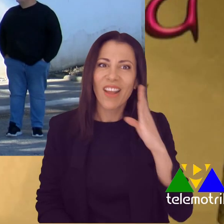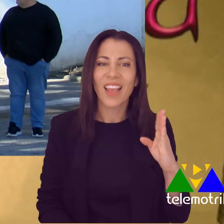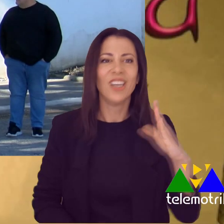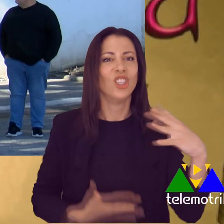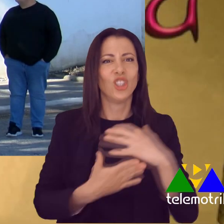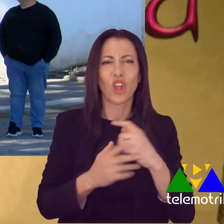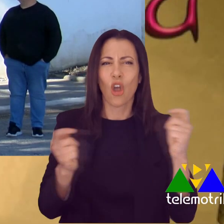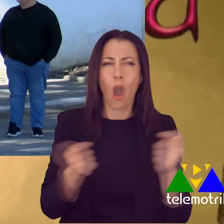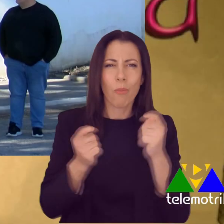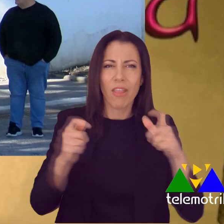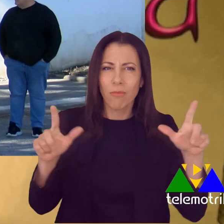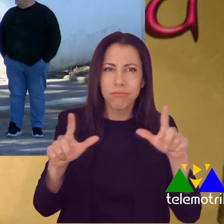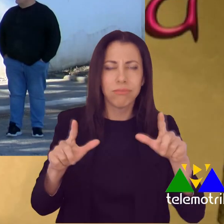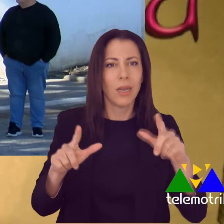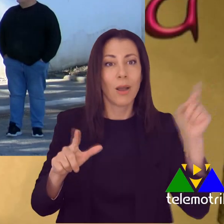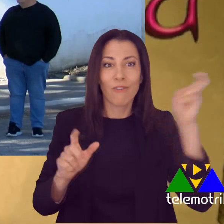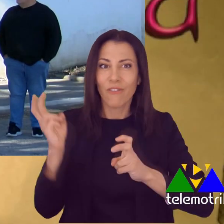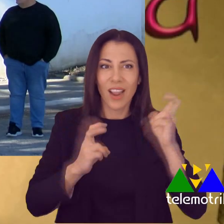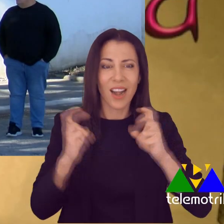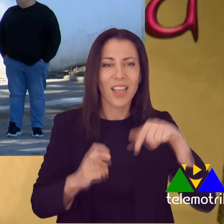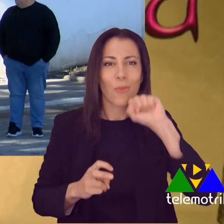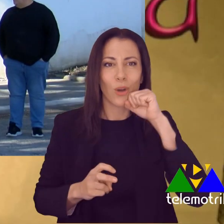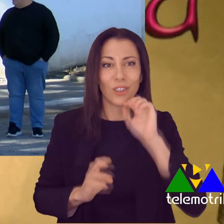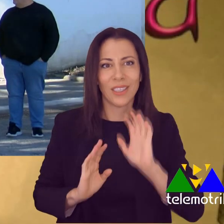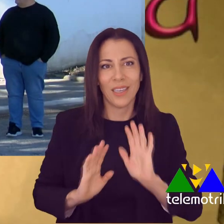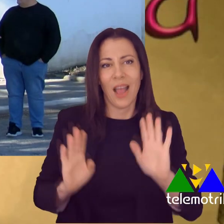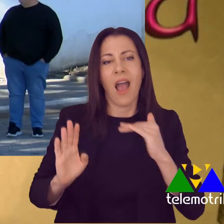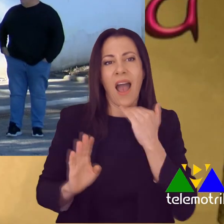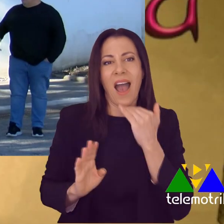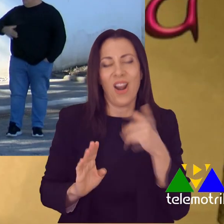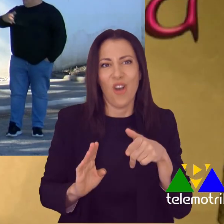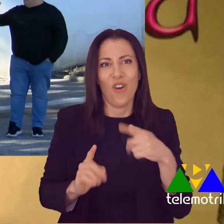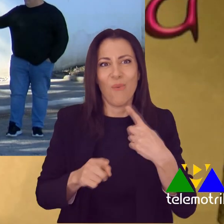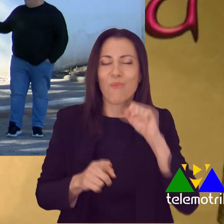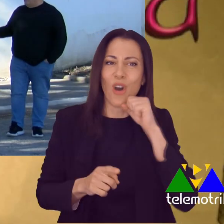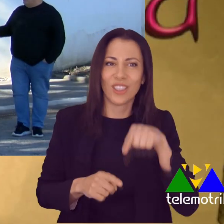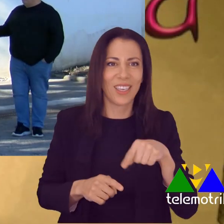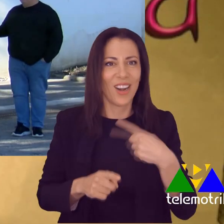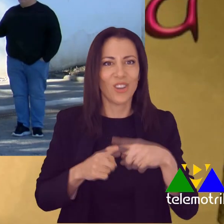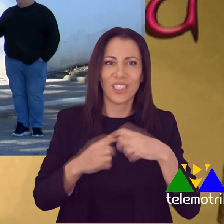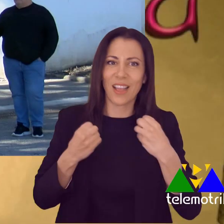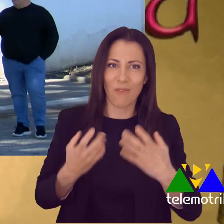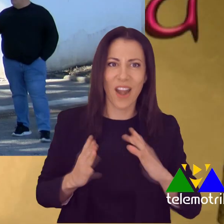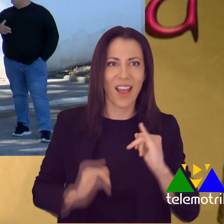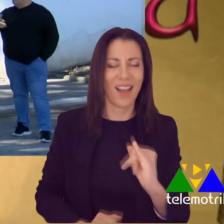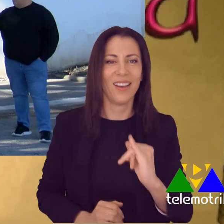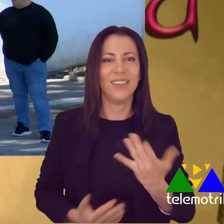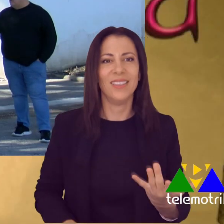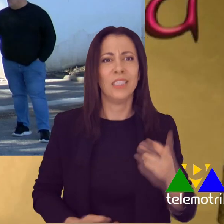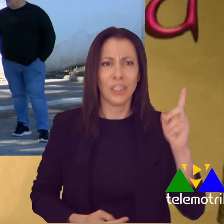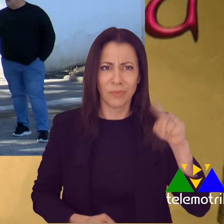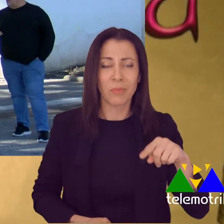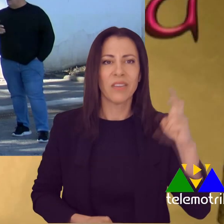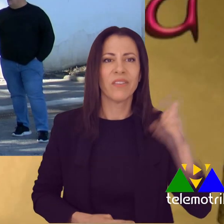medios de comunicación a Motril, y al menos Motril salía por algo bueno. No, imagino que cada vez que venían claro,